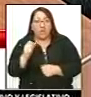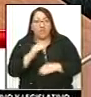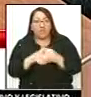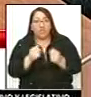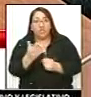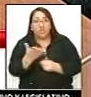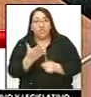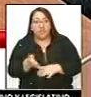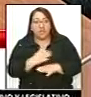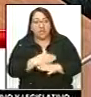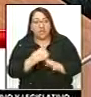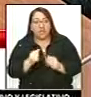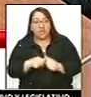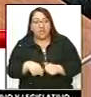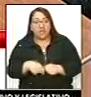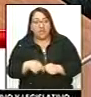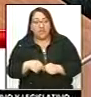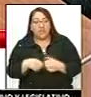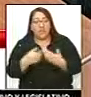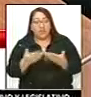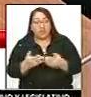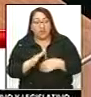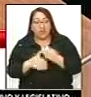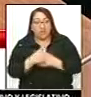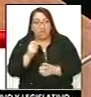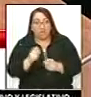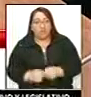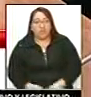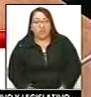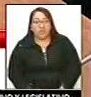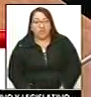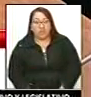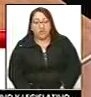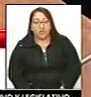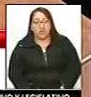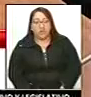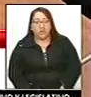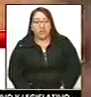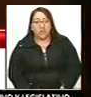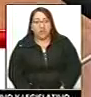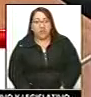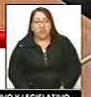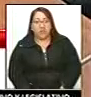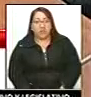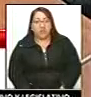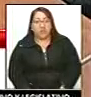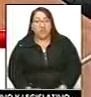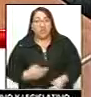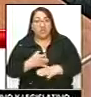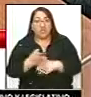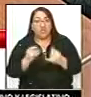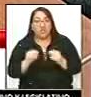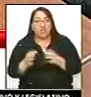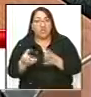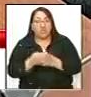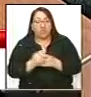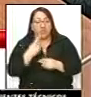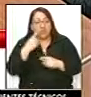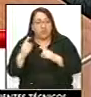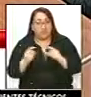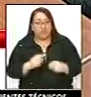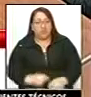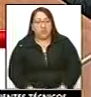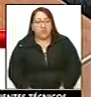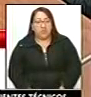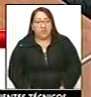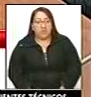reclamos que se presentan en el Servicio de Atención al Ciudadano del Indecopi. Y es a través de esta información que realiza las acciones de supervisión.